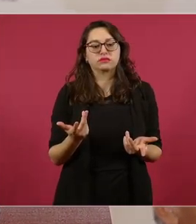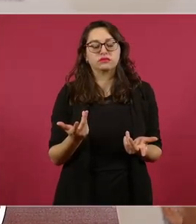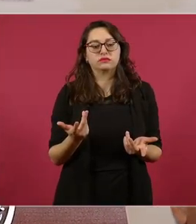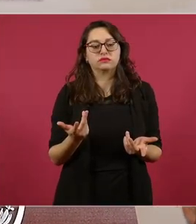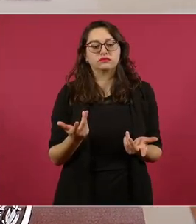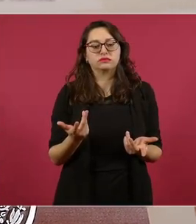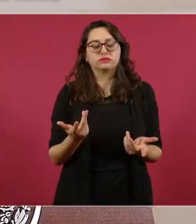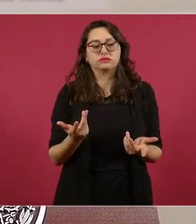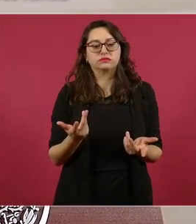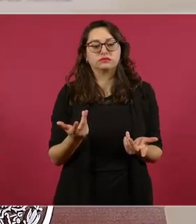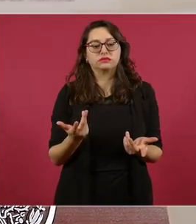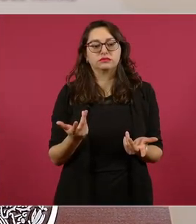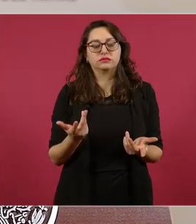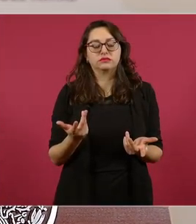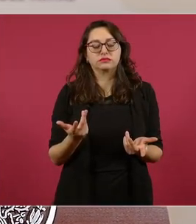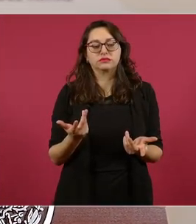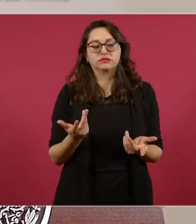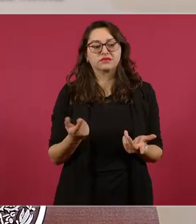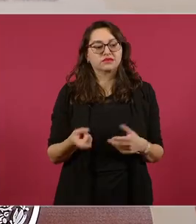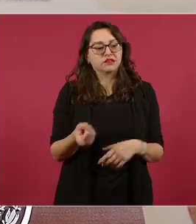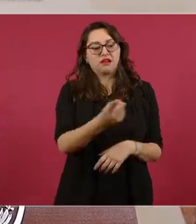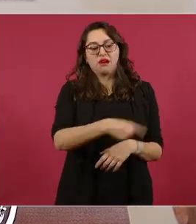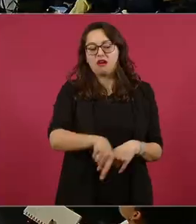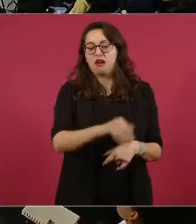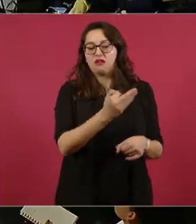No, no, vamos a ponerle